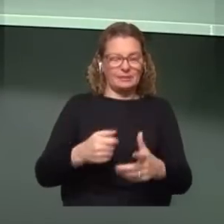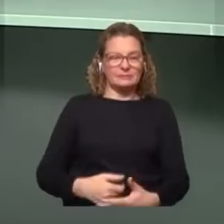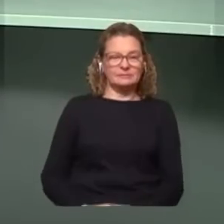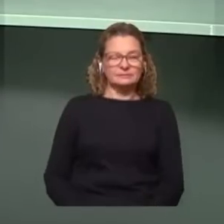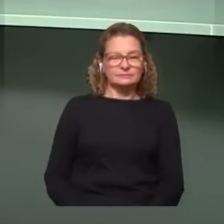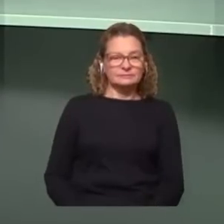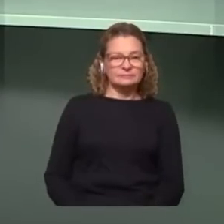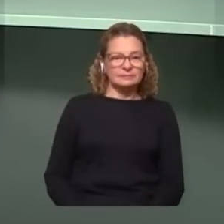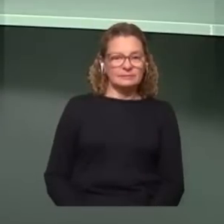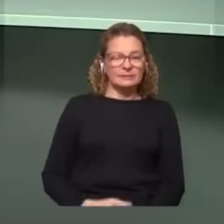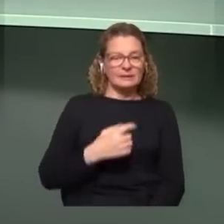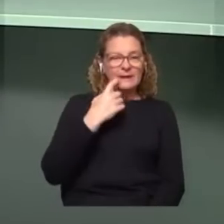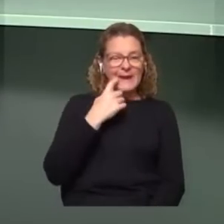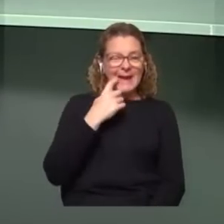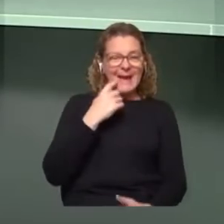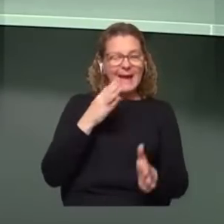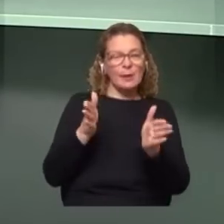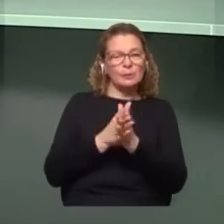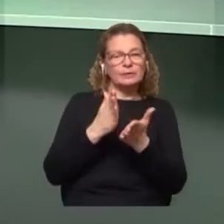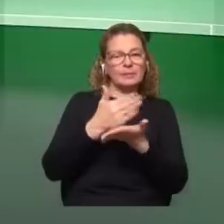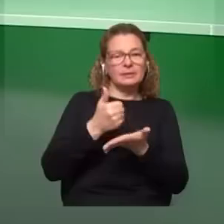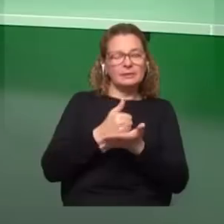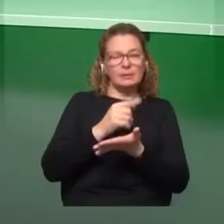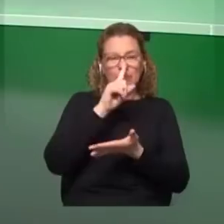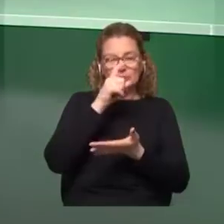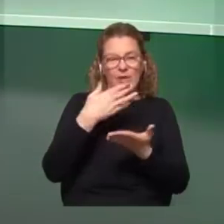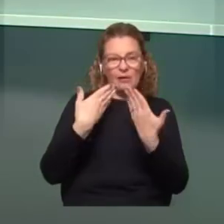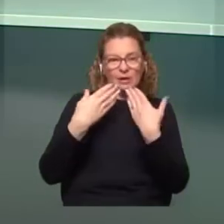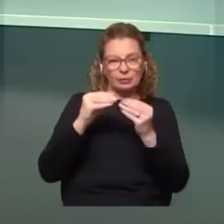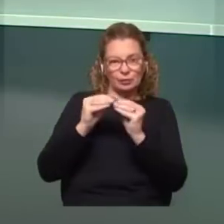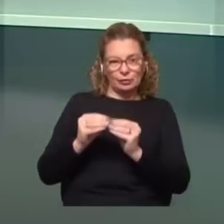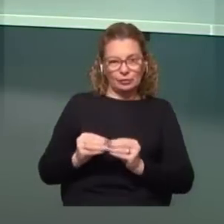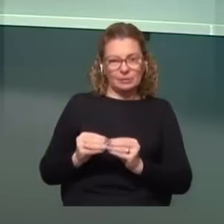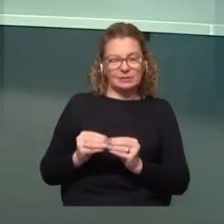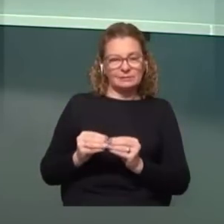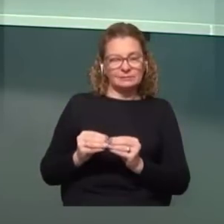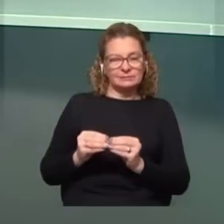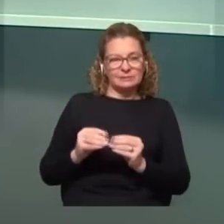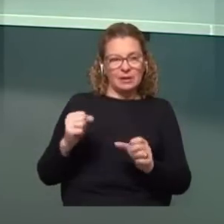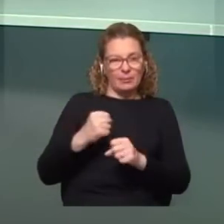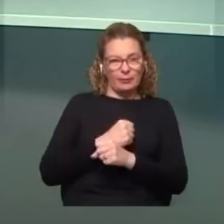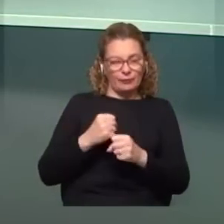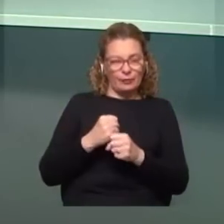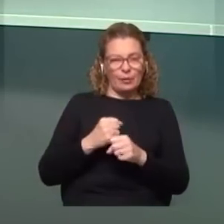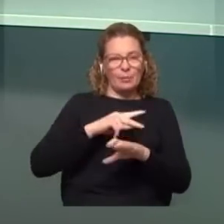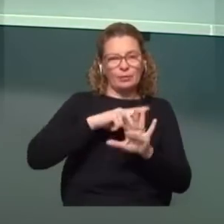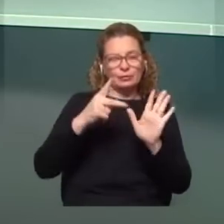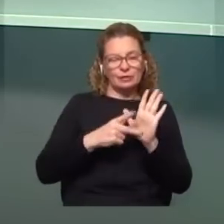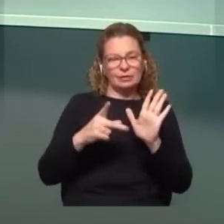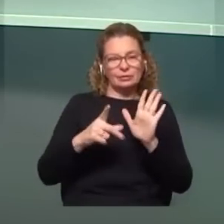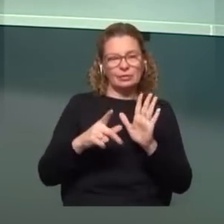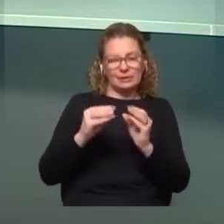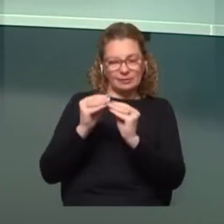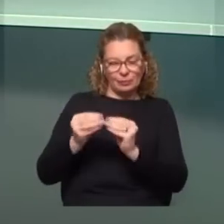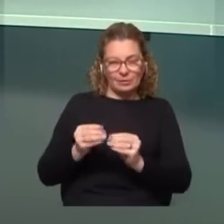informaciones les contamos que la junta departamental de Montevideo hablando de rendiciones de cuentas aprobó el proyecto de rendición de cuentas